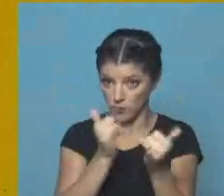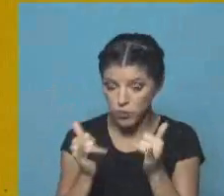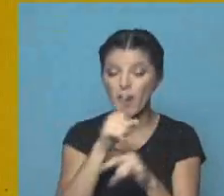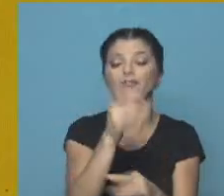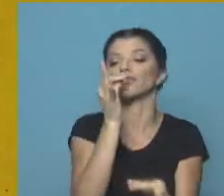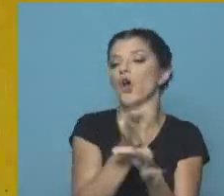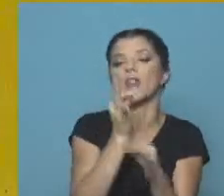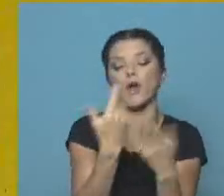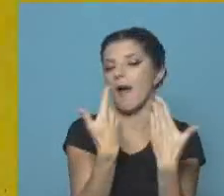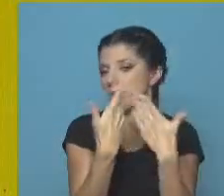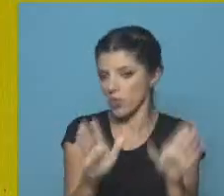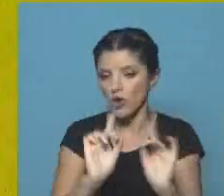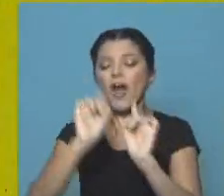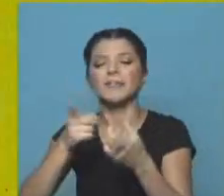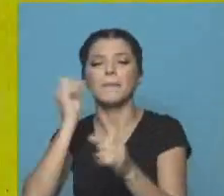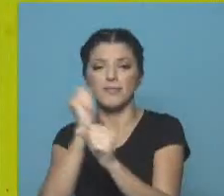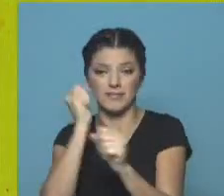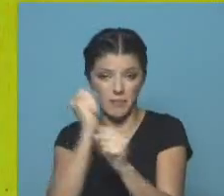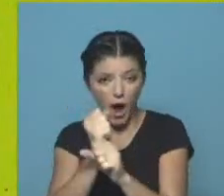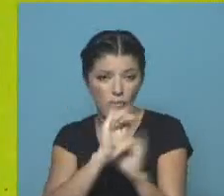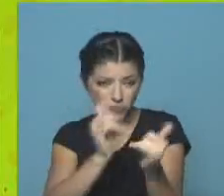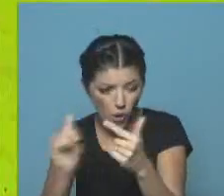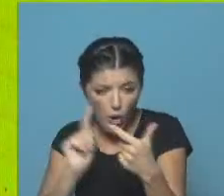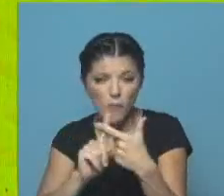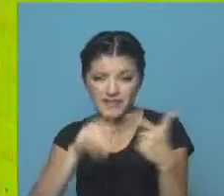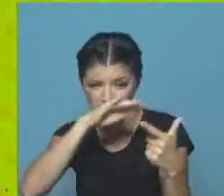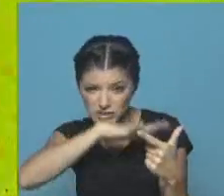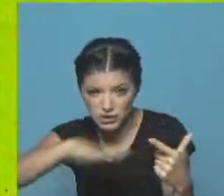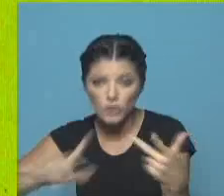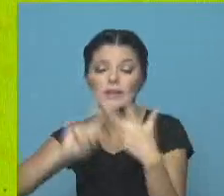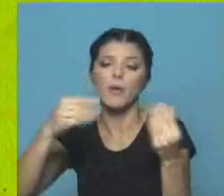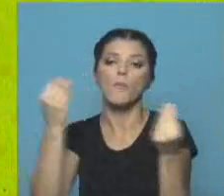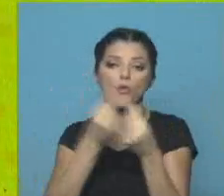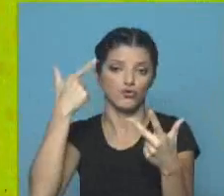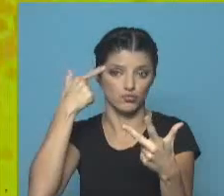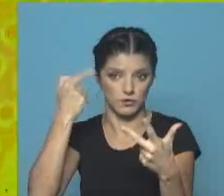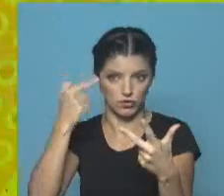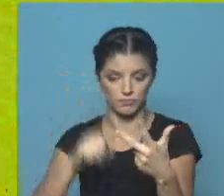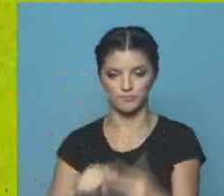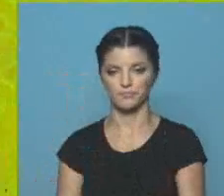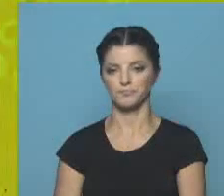escolar, también con el trabajo infantil y sobre todo con una alta tasa de suicidios.